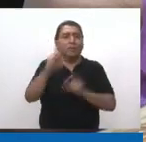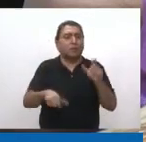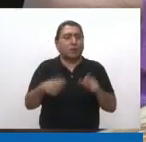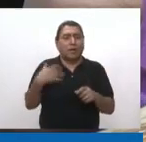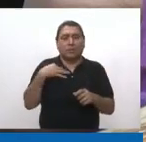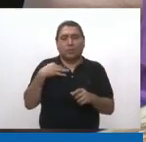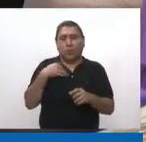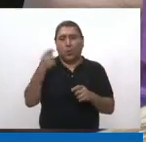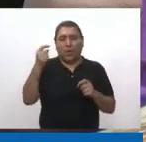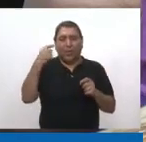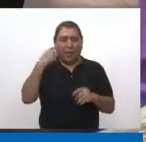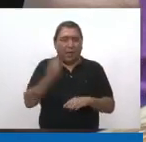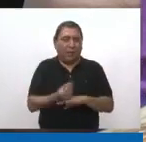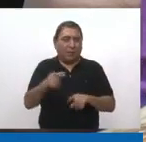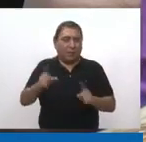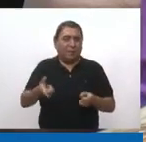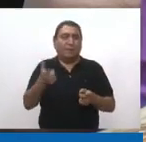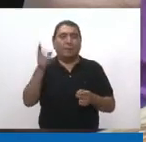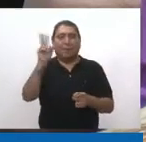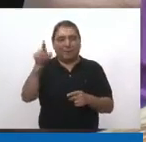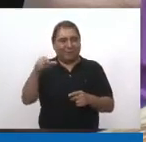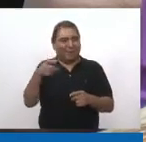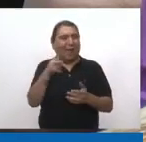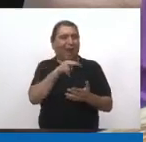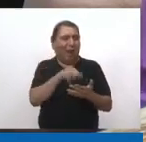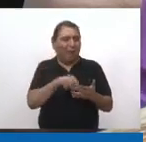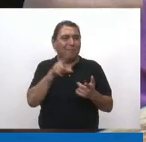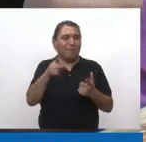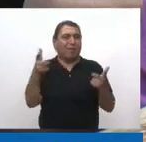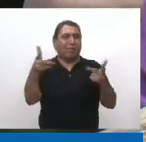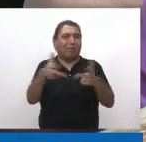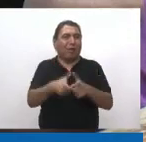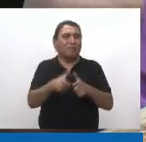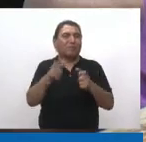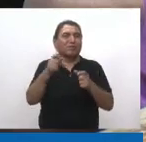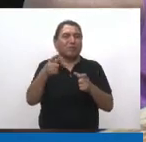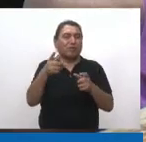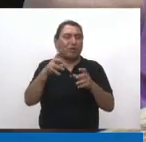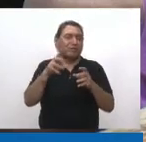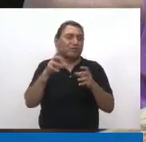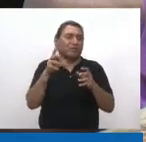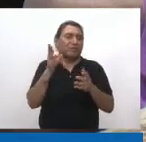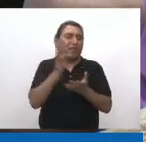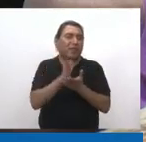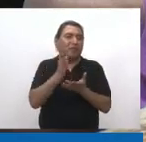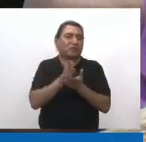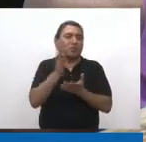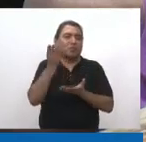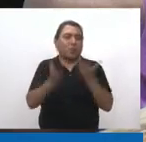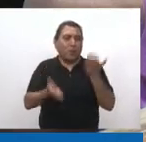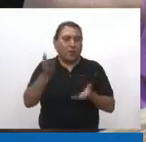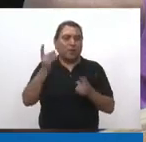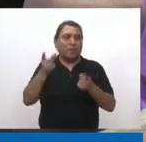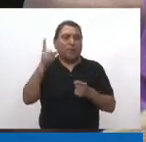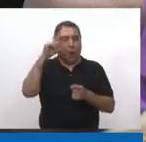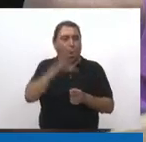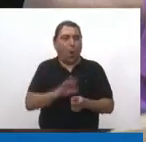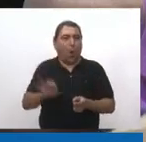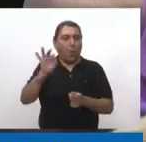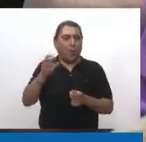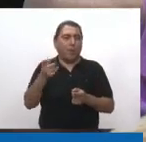rige el principio de legalidad, y permítame, Presidenta, leer lo que dijo la Comisión Interamericana de Derechos Humanos en su opinión consultiva